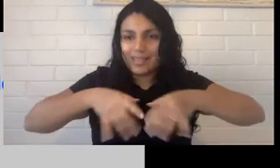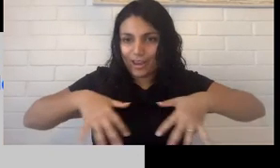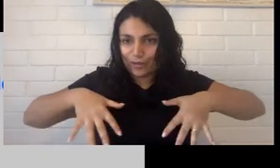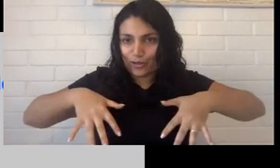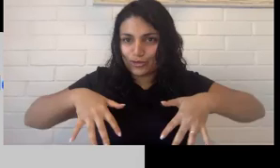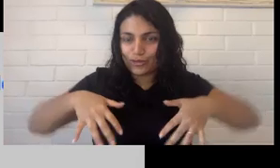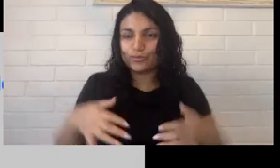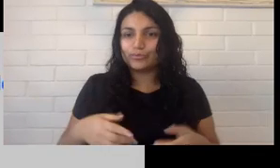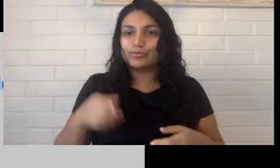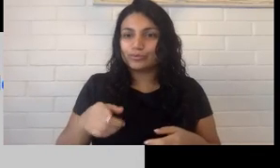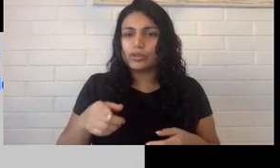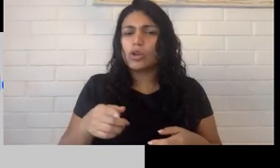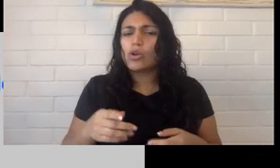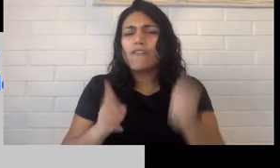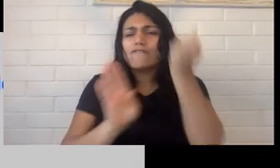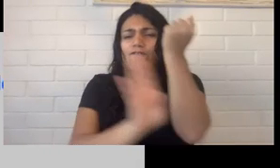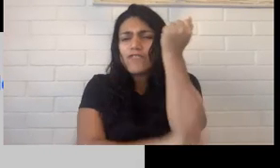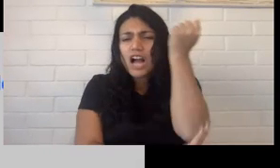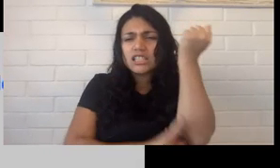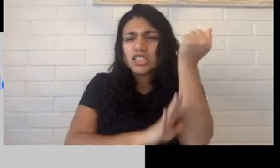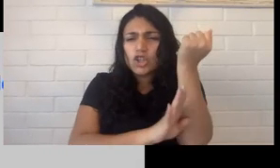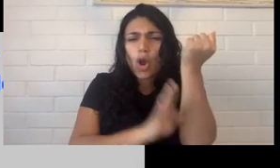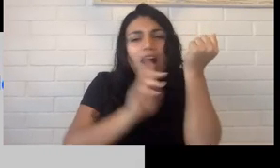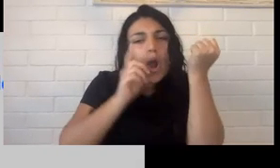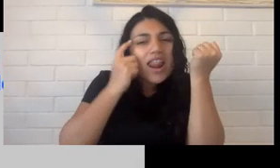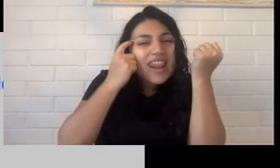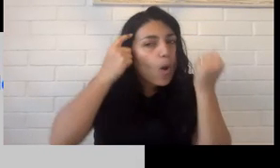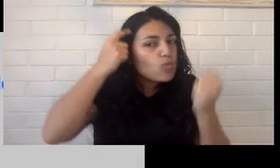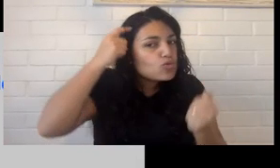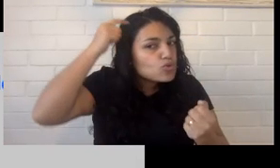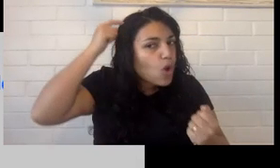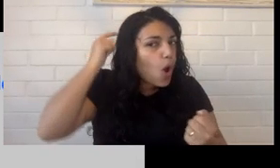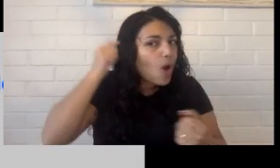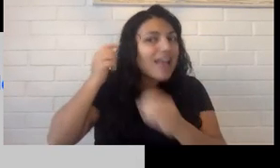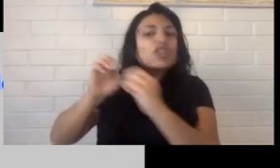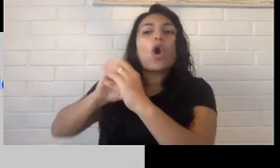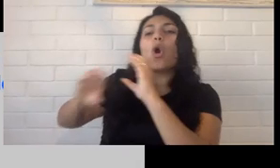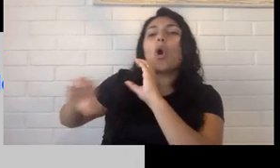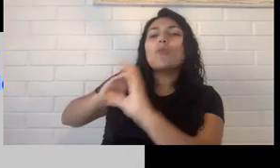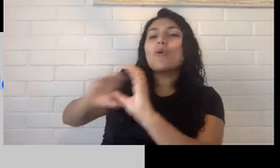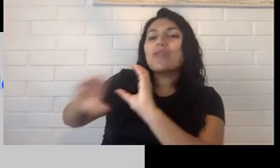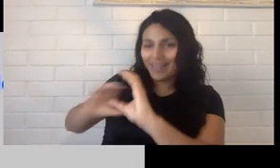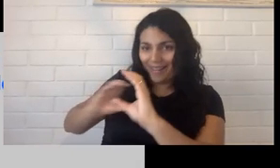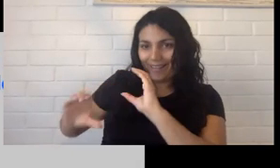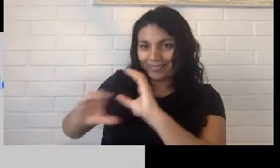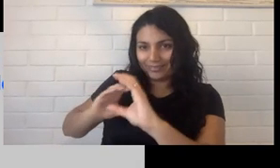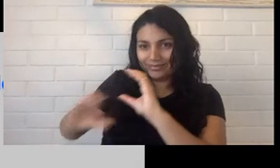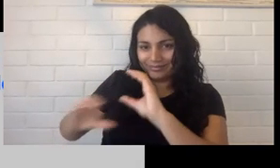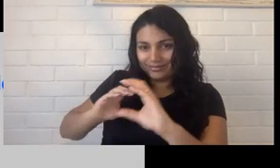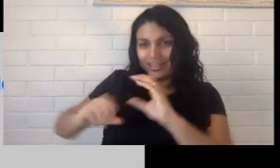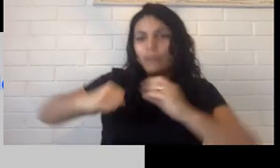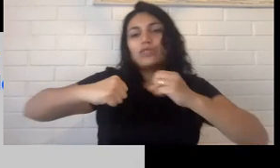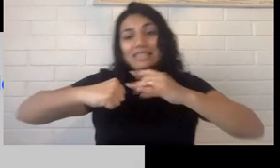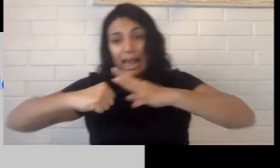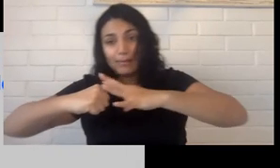Y la unidad básica del sistema nervioso son las neuronas, las cuales se comunican. Y esta comunicación se le llama